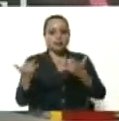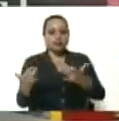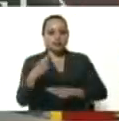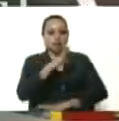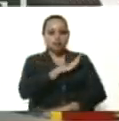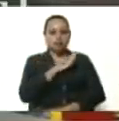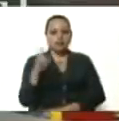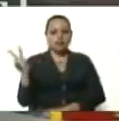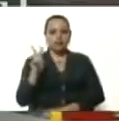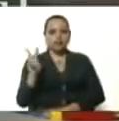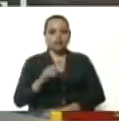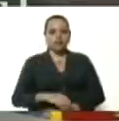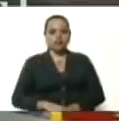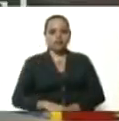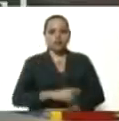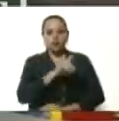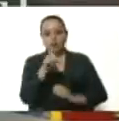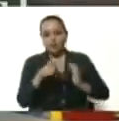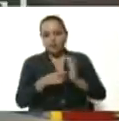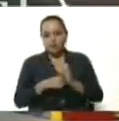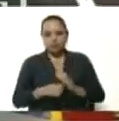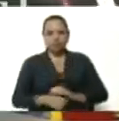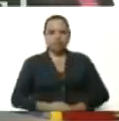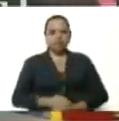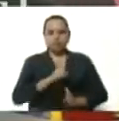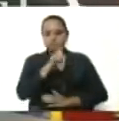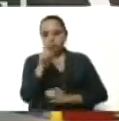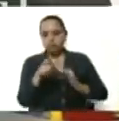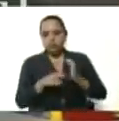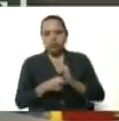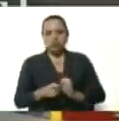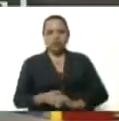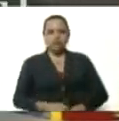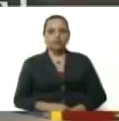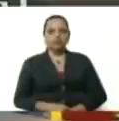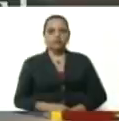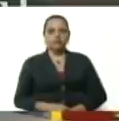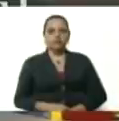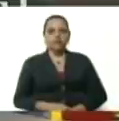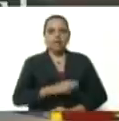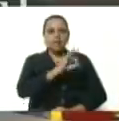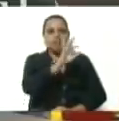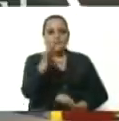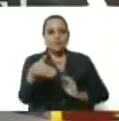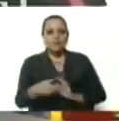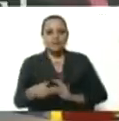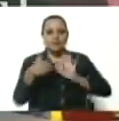tenemos... Total de casos, corrijo, no activos, total de casos,